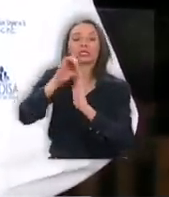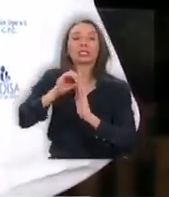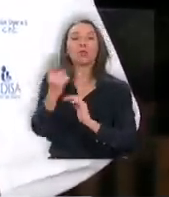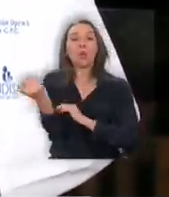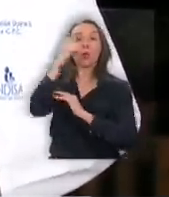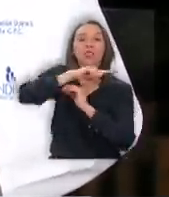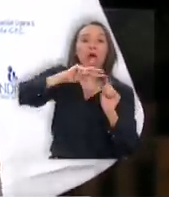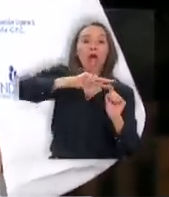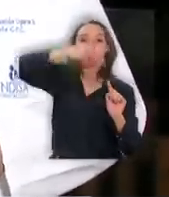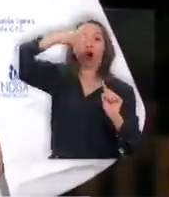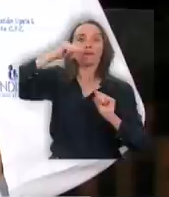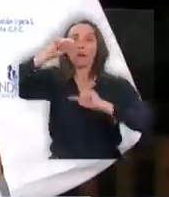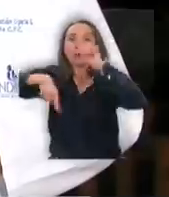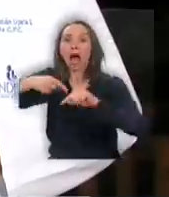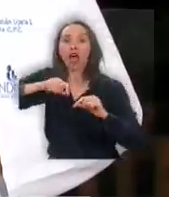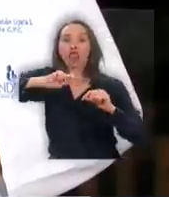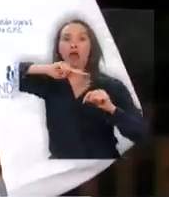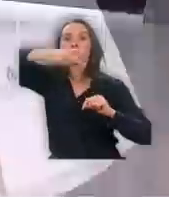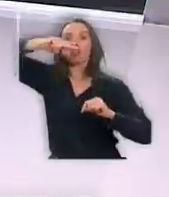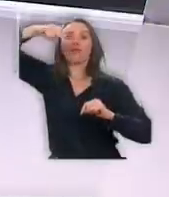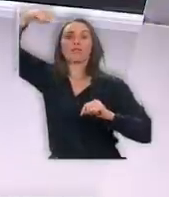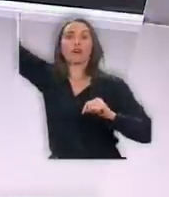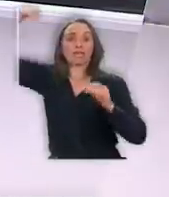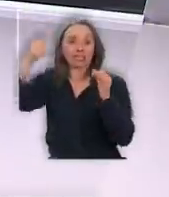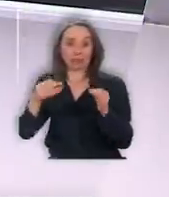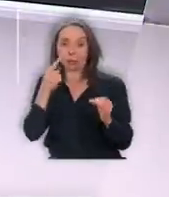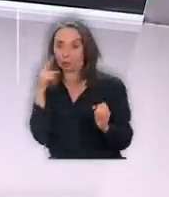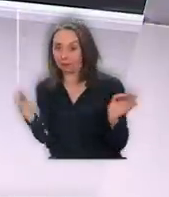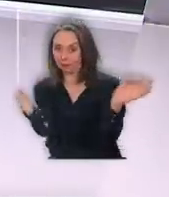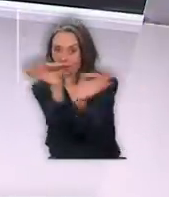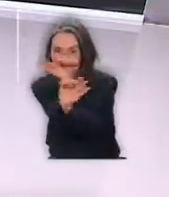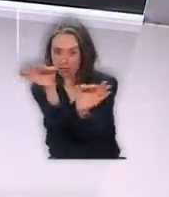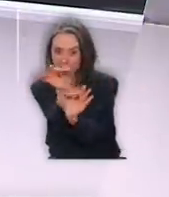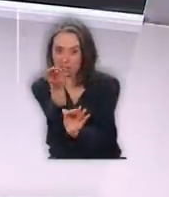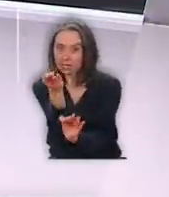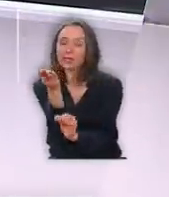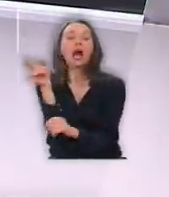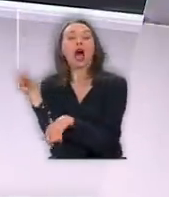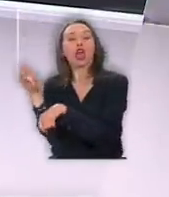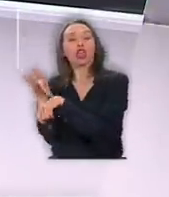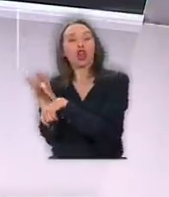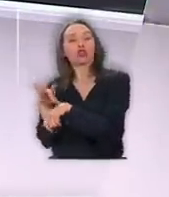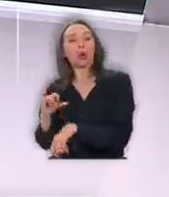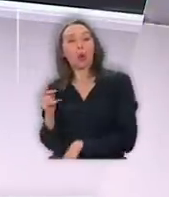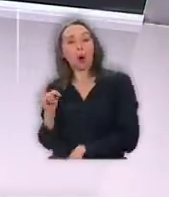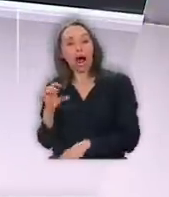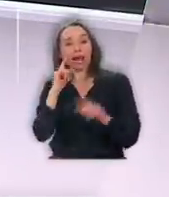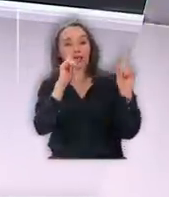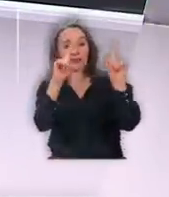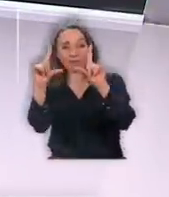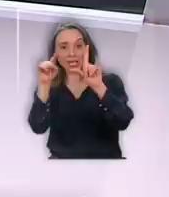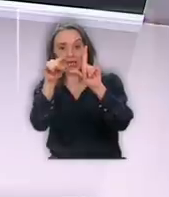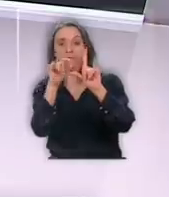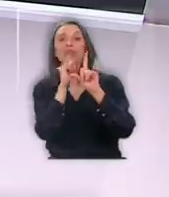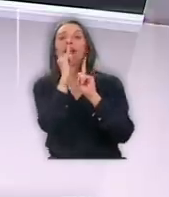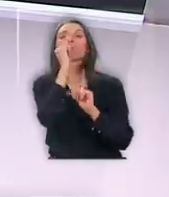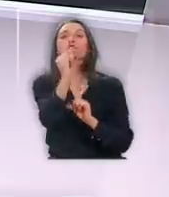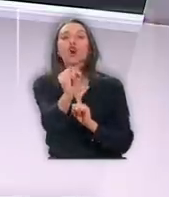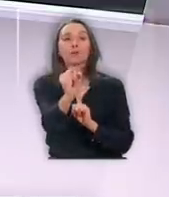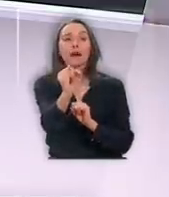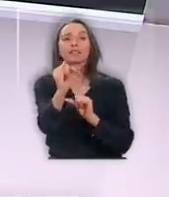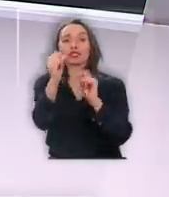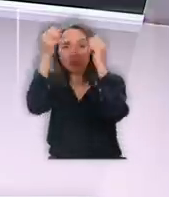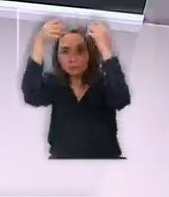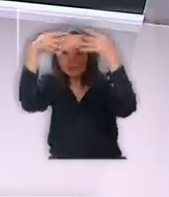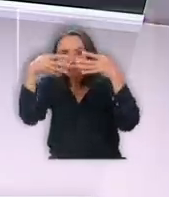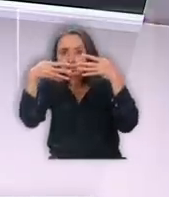día. Bueno, de hecho tenemos alguna información gráfica para compartir con usted y también ir explicando a la doctora Sebastián Ugarte. Primero vamos a partir con esta información que da cuenta